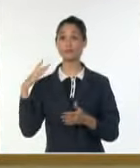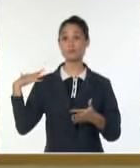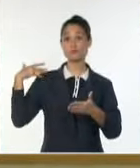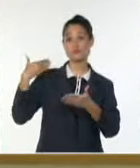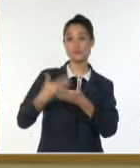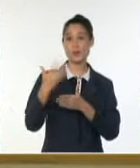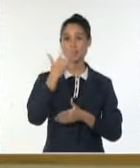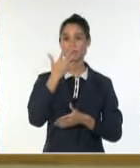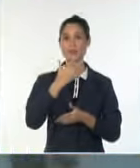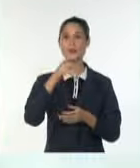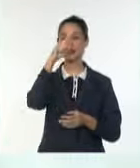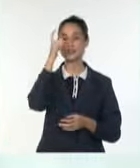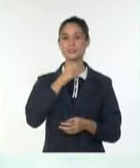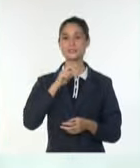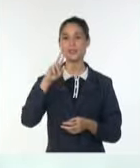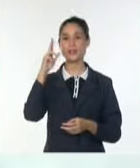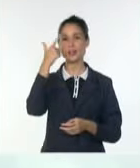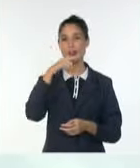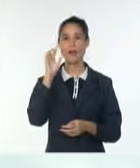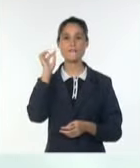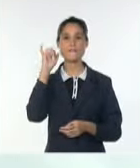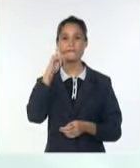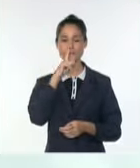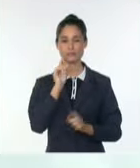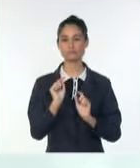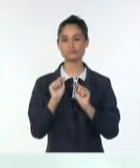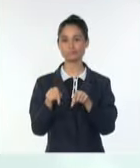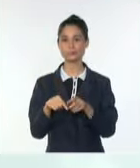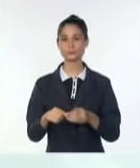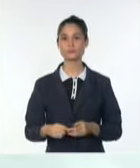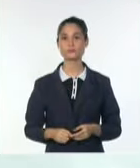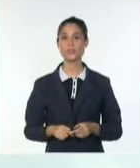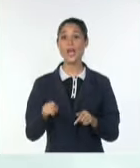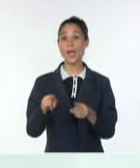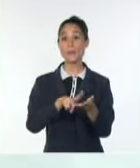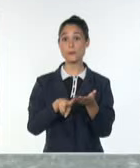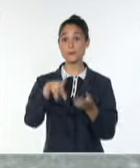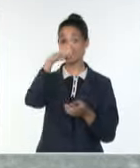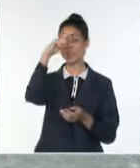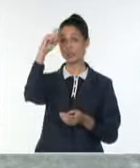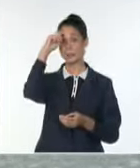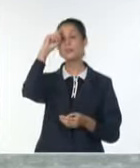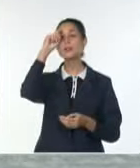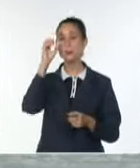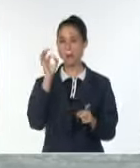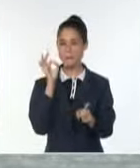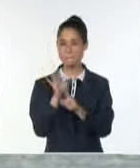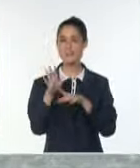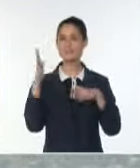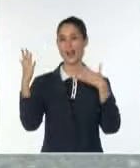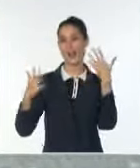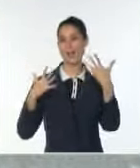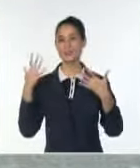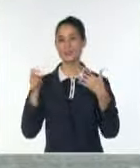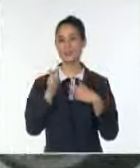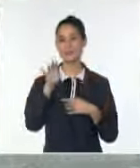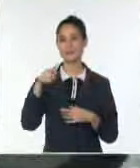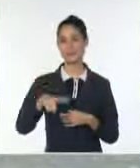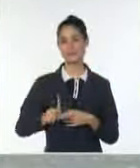Sánchez desde Sant espíritus sede del acto central por el día de La Rebeldía nacional Wilmer Rodríguez Fernández canal cubano de